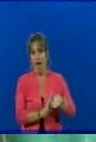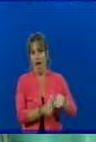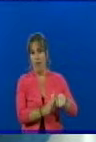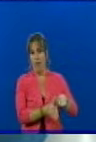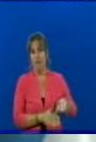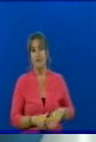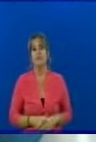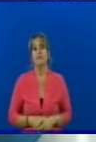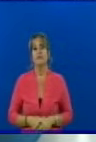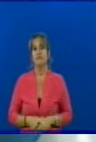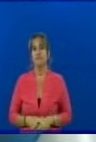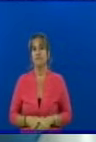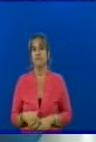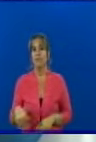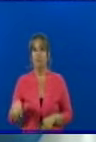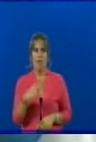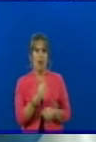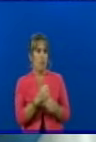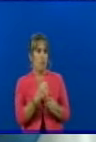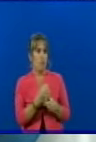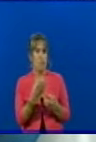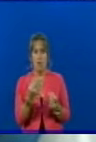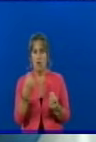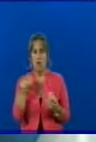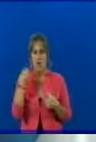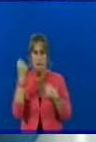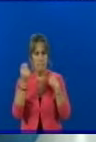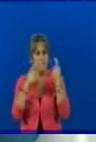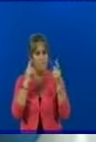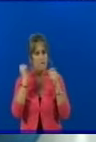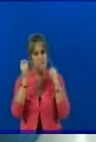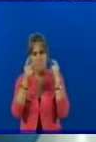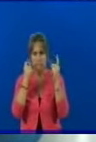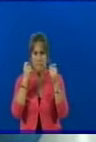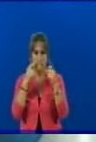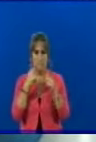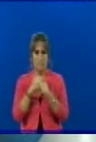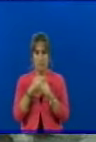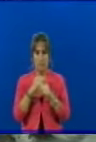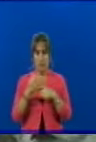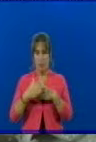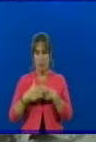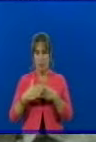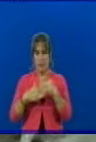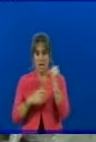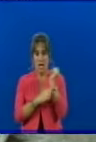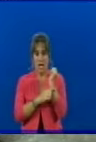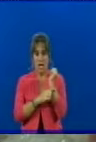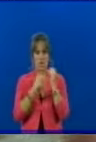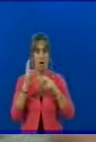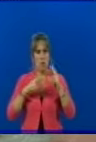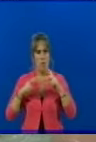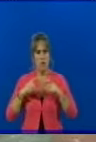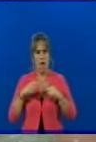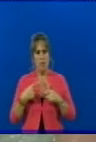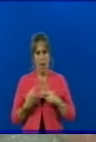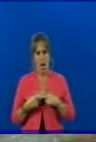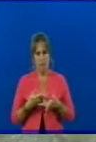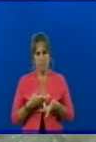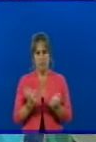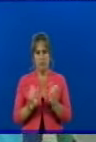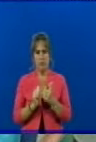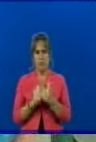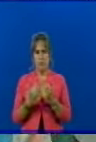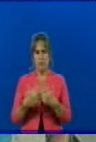alimentación. Muchas son las alternativas que el colectivo de trabajadores de la empresa Cárnica Santiago busca para mantener las